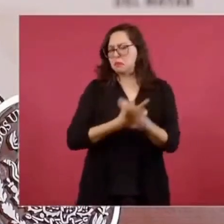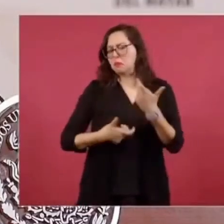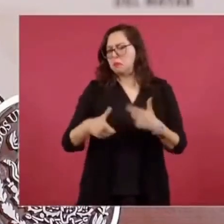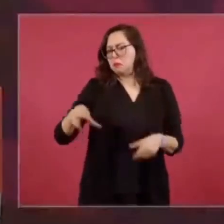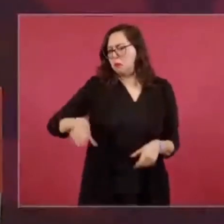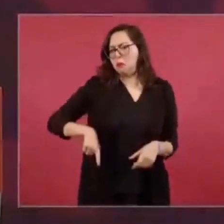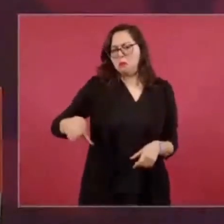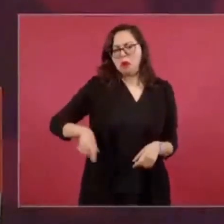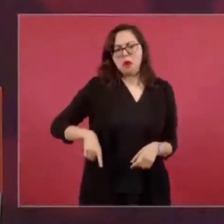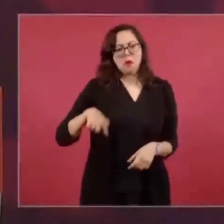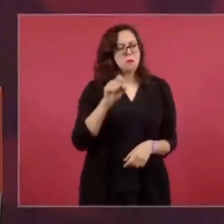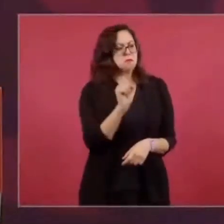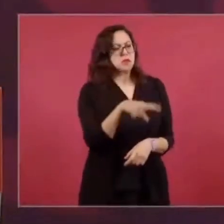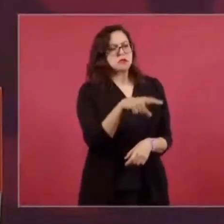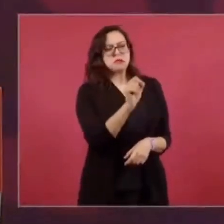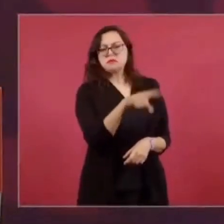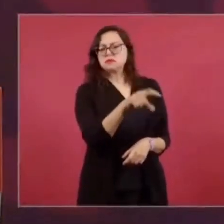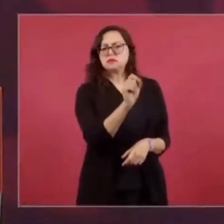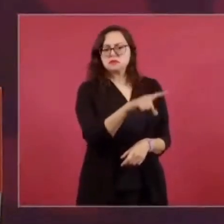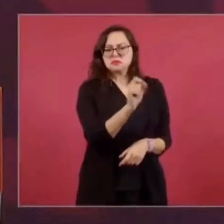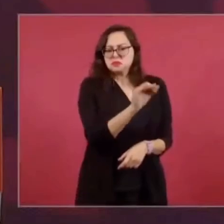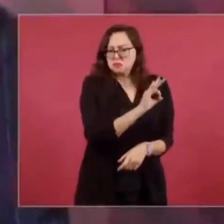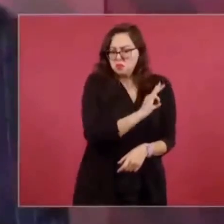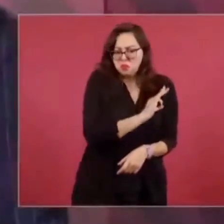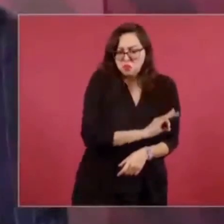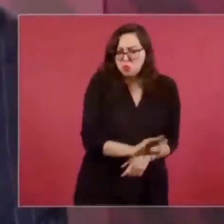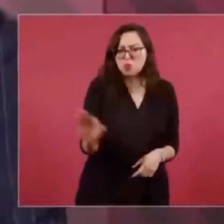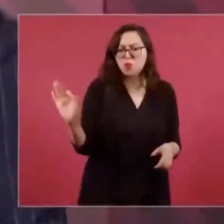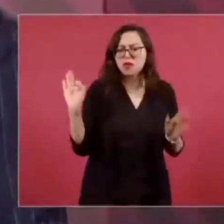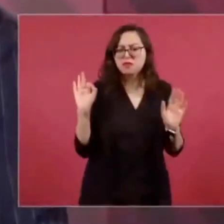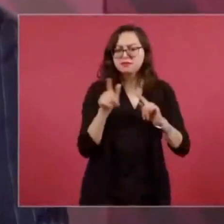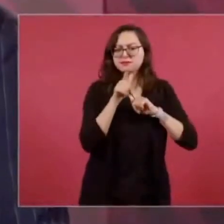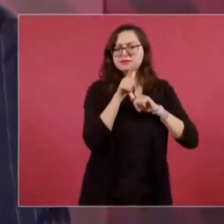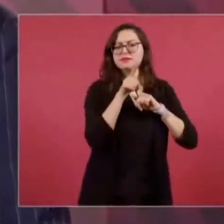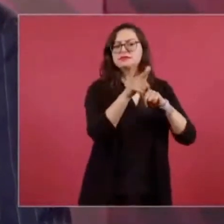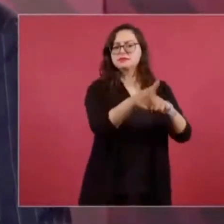Por eso siempre, y esto es para los jóvenes,